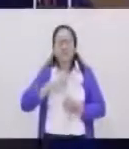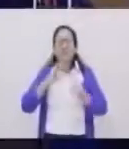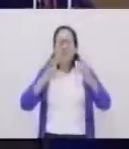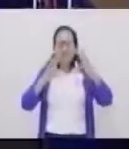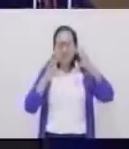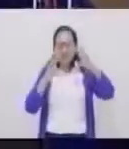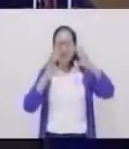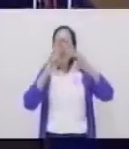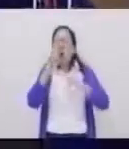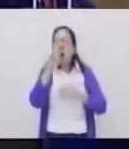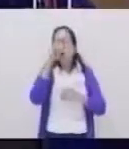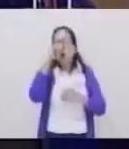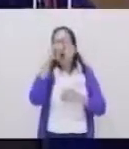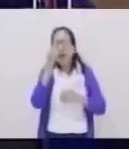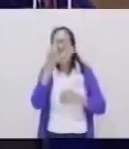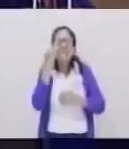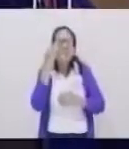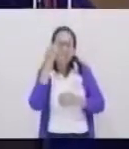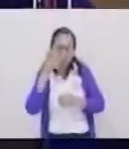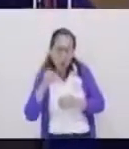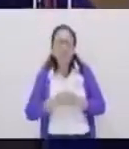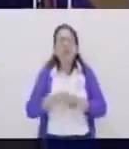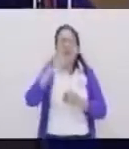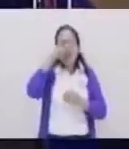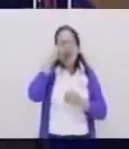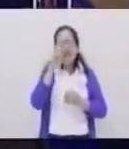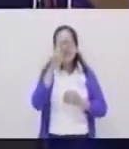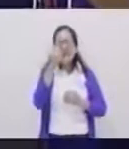Tenemos el movimiento de rotación, el movimiento de